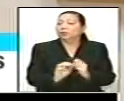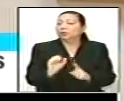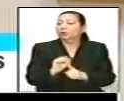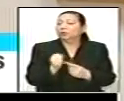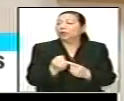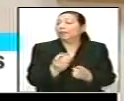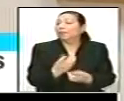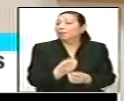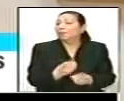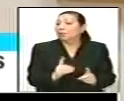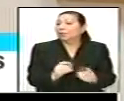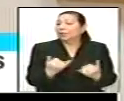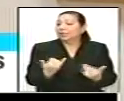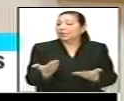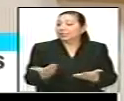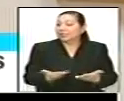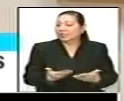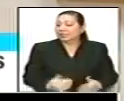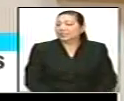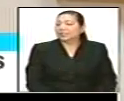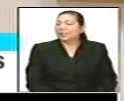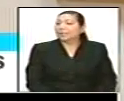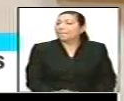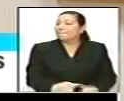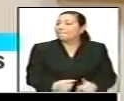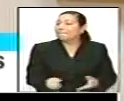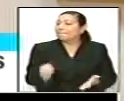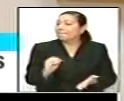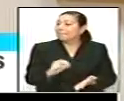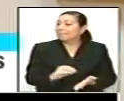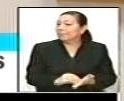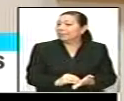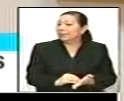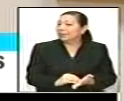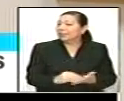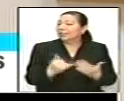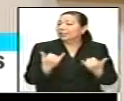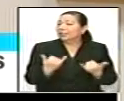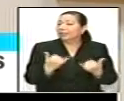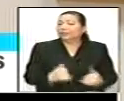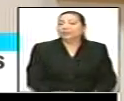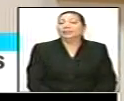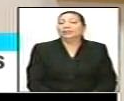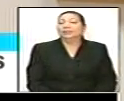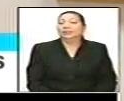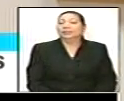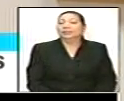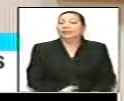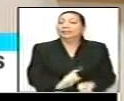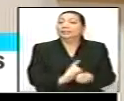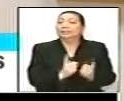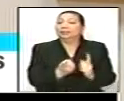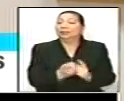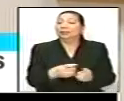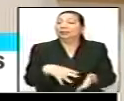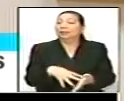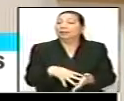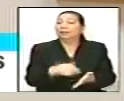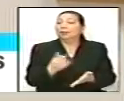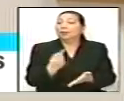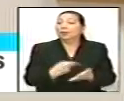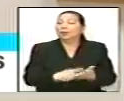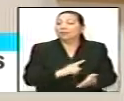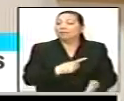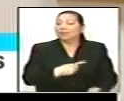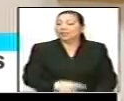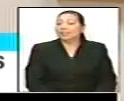sociedad democrática a través de estos espacios de participación donde todas las sangres están, pero hay que convertir estas debilidades en